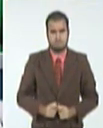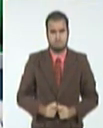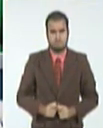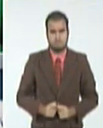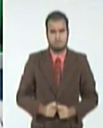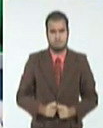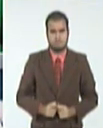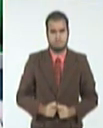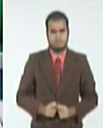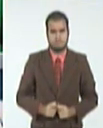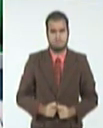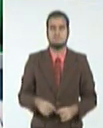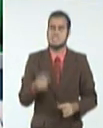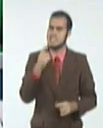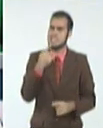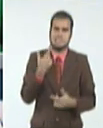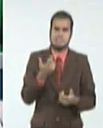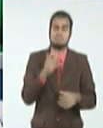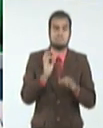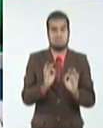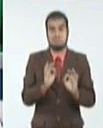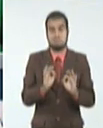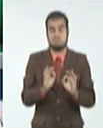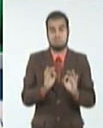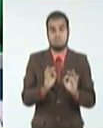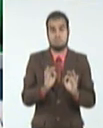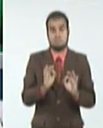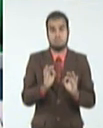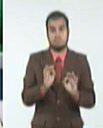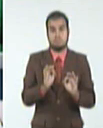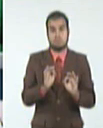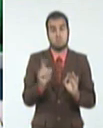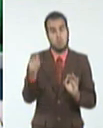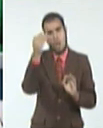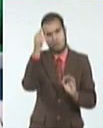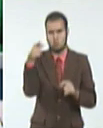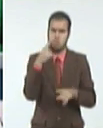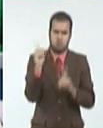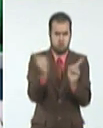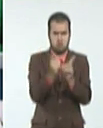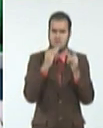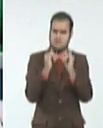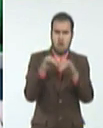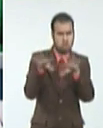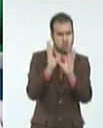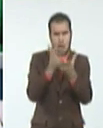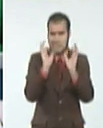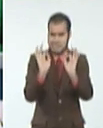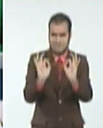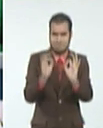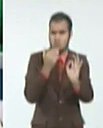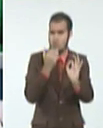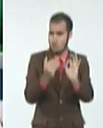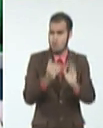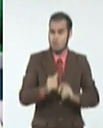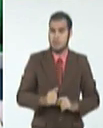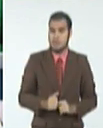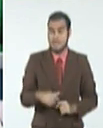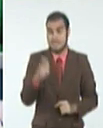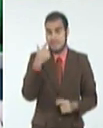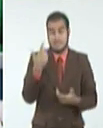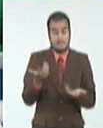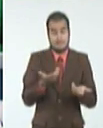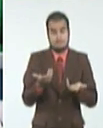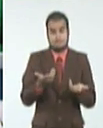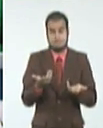No, realmente agradecido, hiciste un resumen muy bueno. Es contraproducente a veces, ¿no?